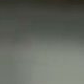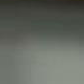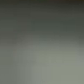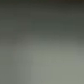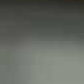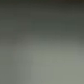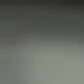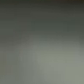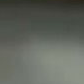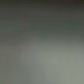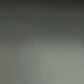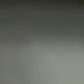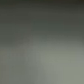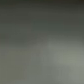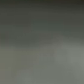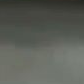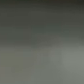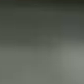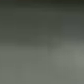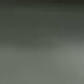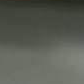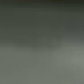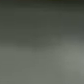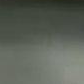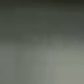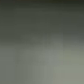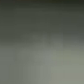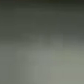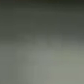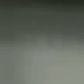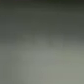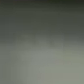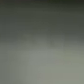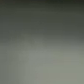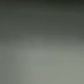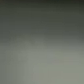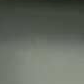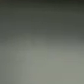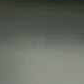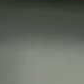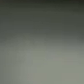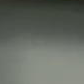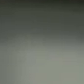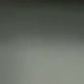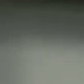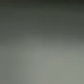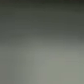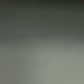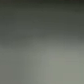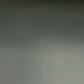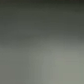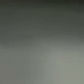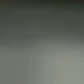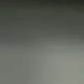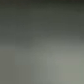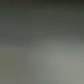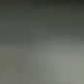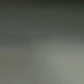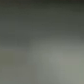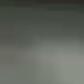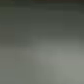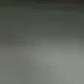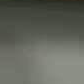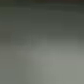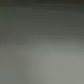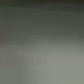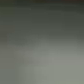nuevas inversiones de Chevron en el país autorizó a todas y cada una de las autoridades venezolanas vinculadas a esta fuente a dar mayores detalles a la prensa y